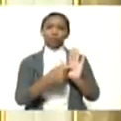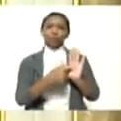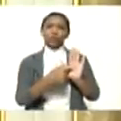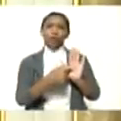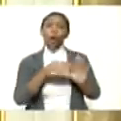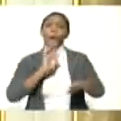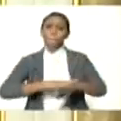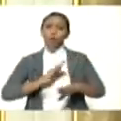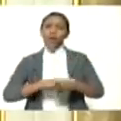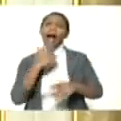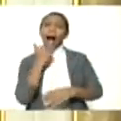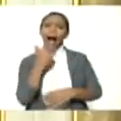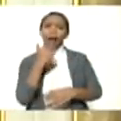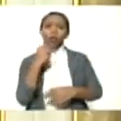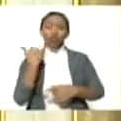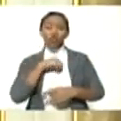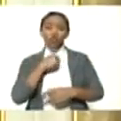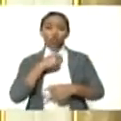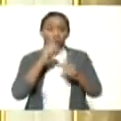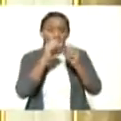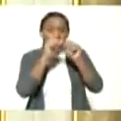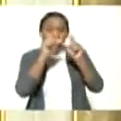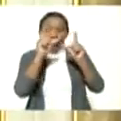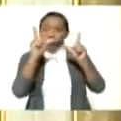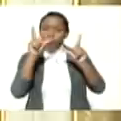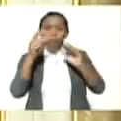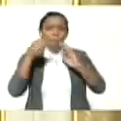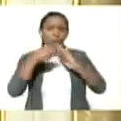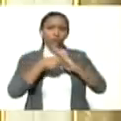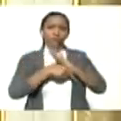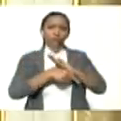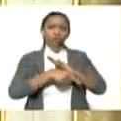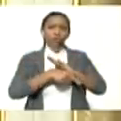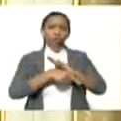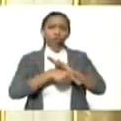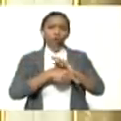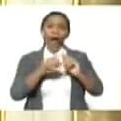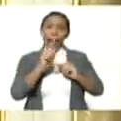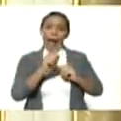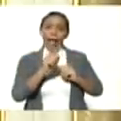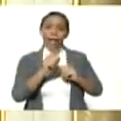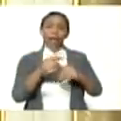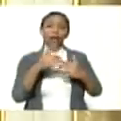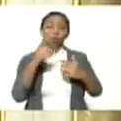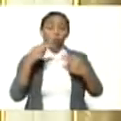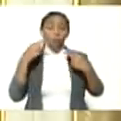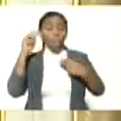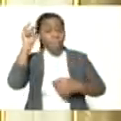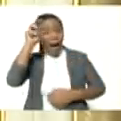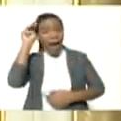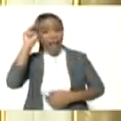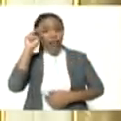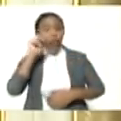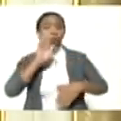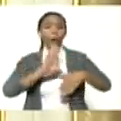Porque si algo admiramos siempre de Aristóbulo, es que siendo un maestro de a